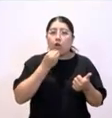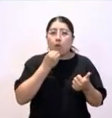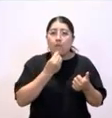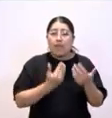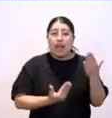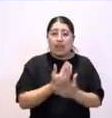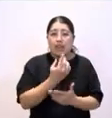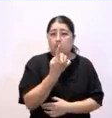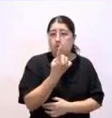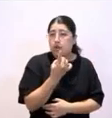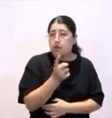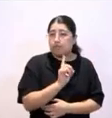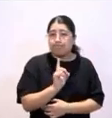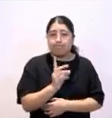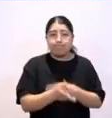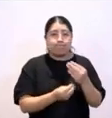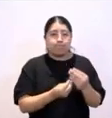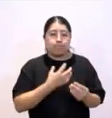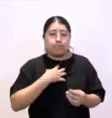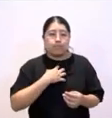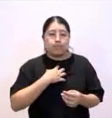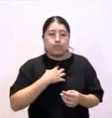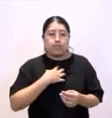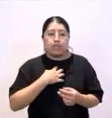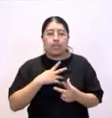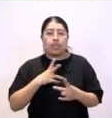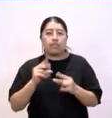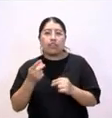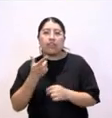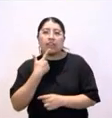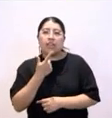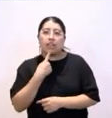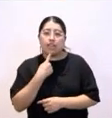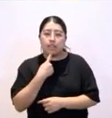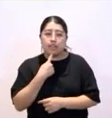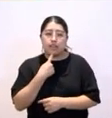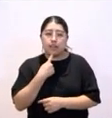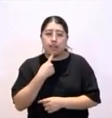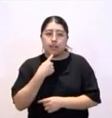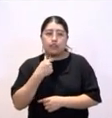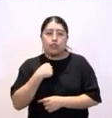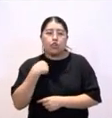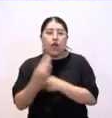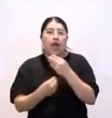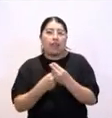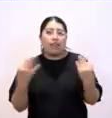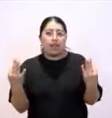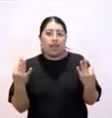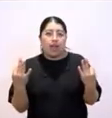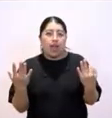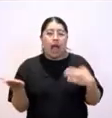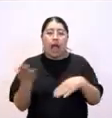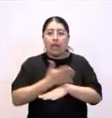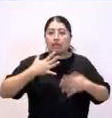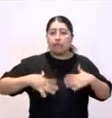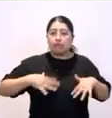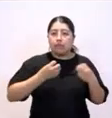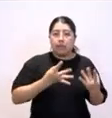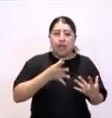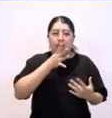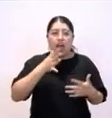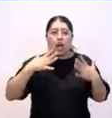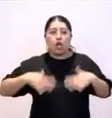día. Y acababa la niña diciendo: ¿y yo qué hago? Yo antes iba bien vestida, ahora llevo ropa